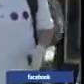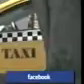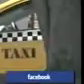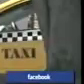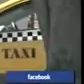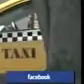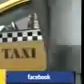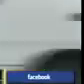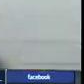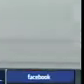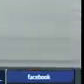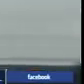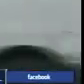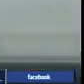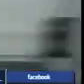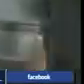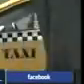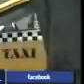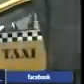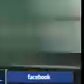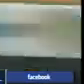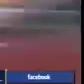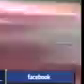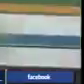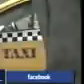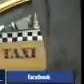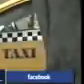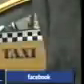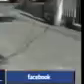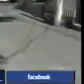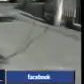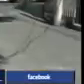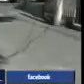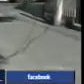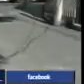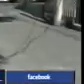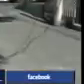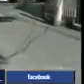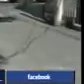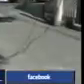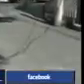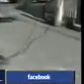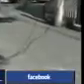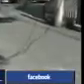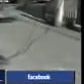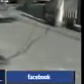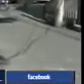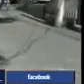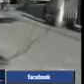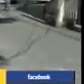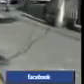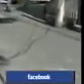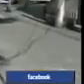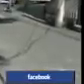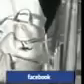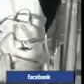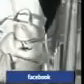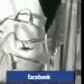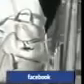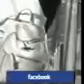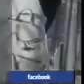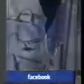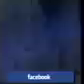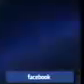El Ministerio de Trabajo asegura que ha recibido más de 9.000 denuncias por acoso laboral, esto desde que inició la emergencia por coronavirus. Ya le contamos